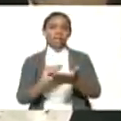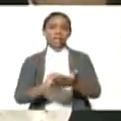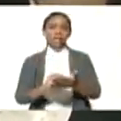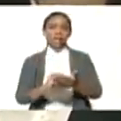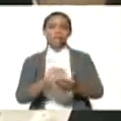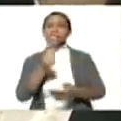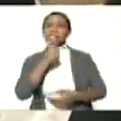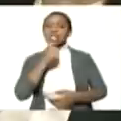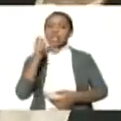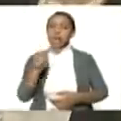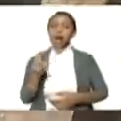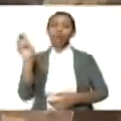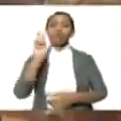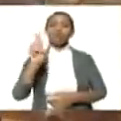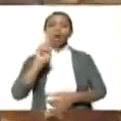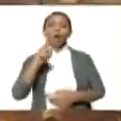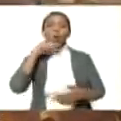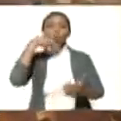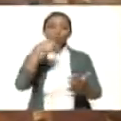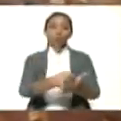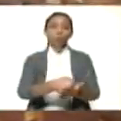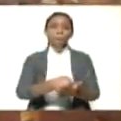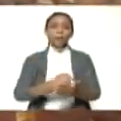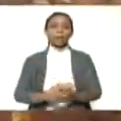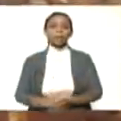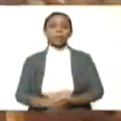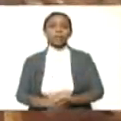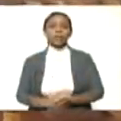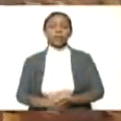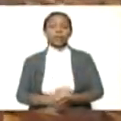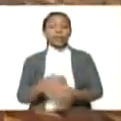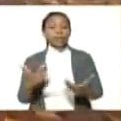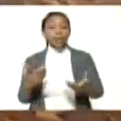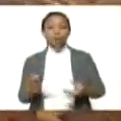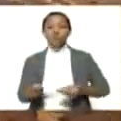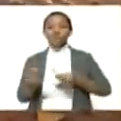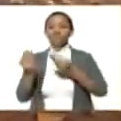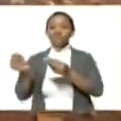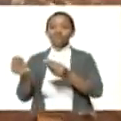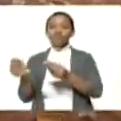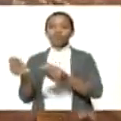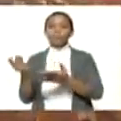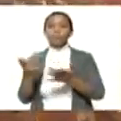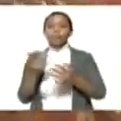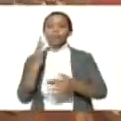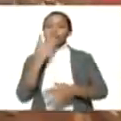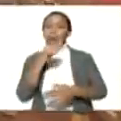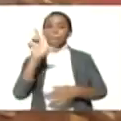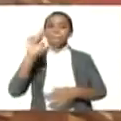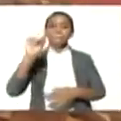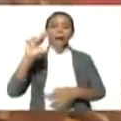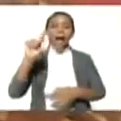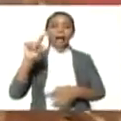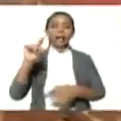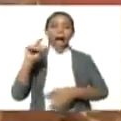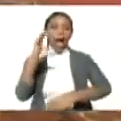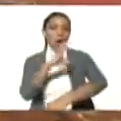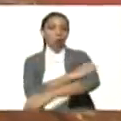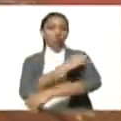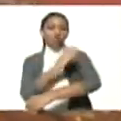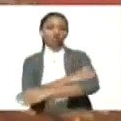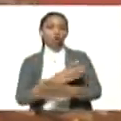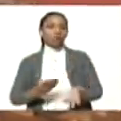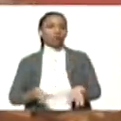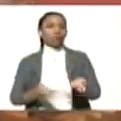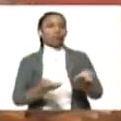por quienes usaron su nombre y se lo entregaron en bandeja de plata a la ultraderecha corrupta.